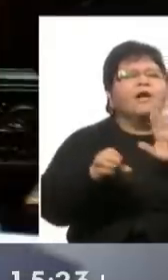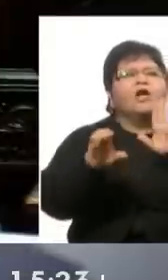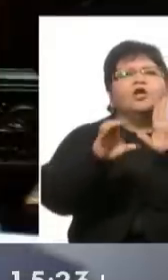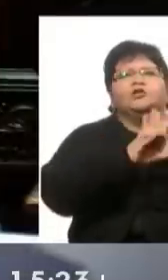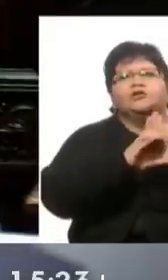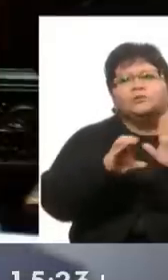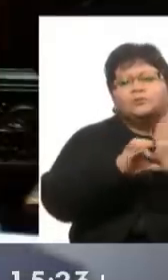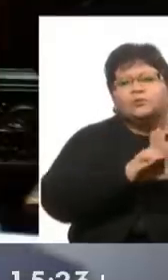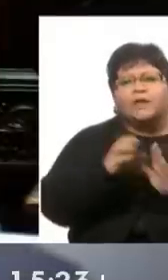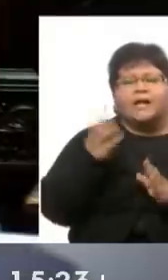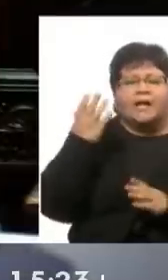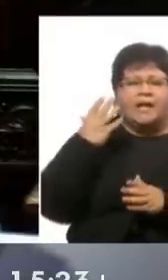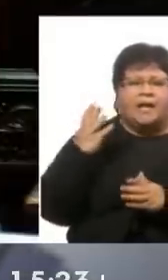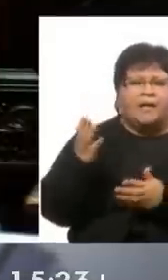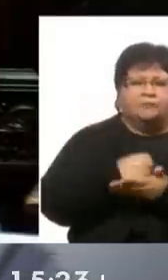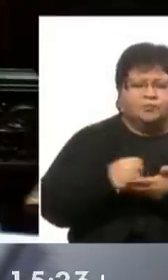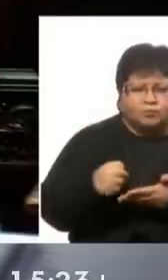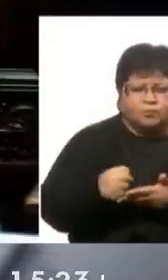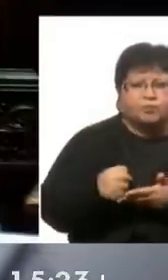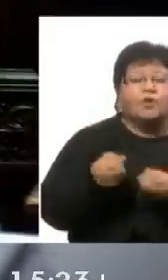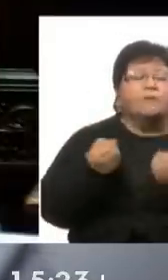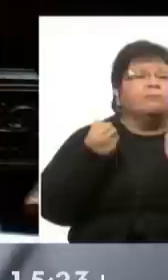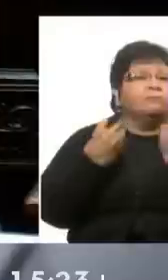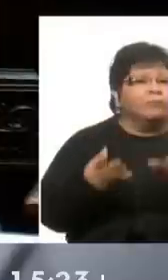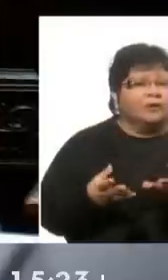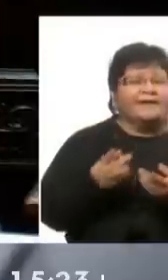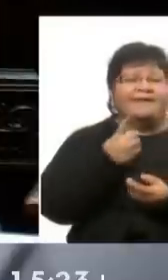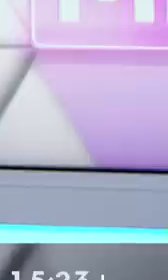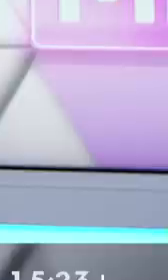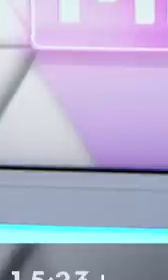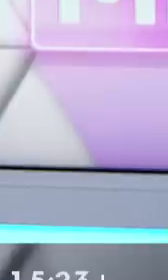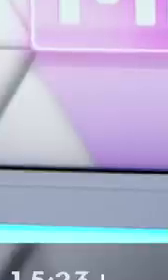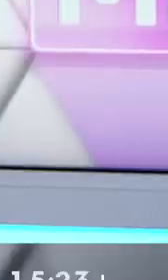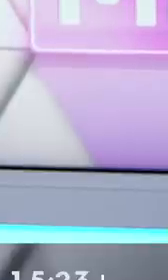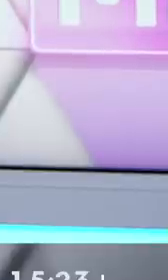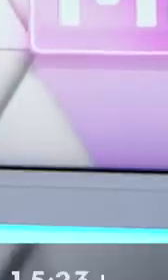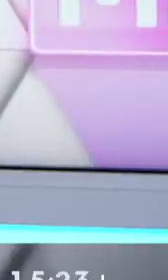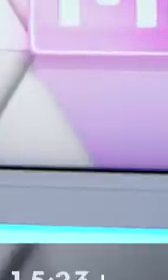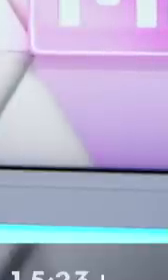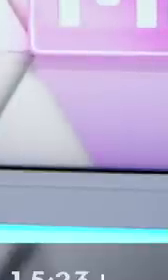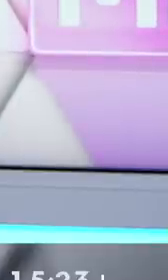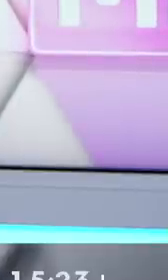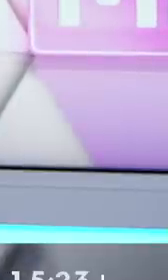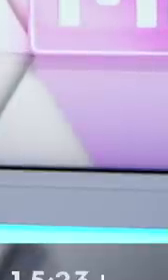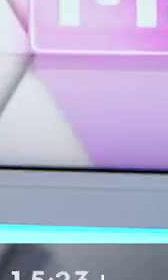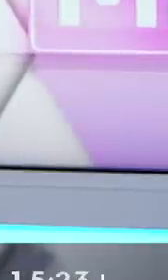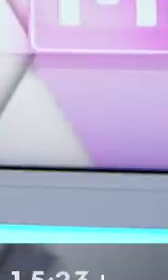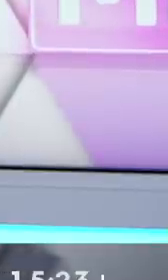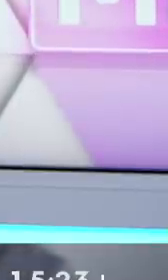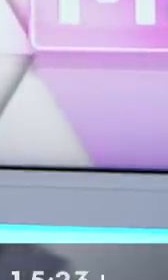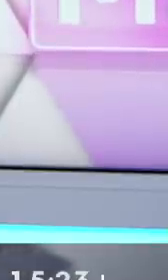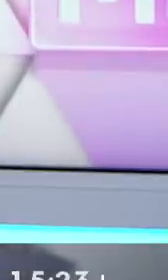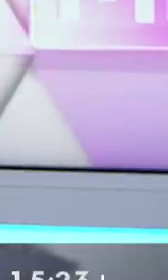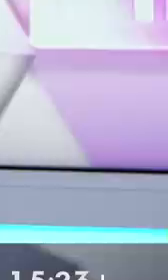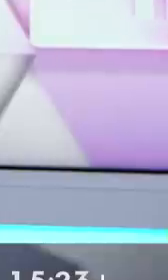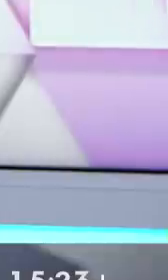proyecto de ley para bien. Bueno, eso iba a preguntar, el 162 menciona la palabra ministro, la mayoría presente, de